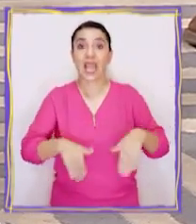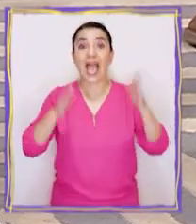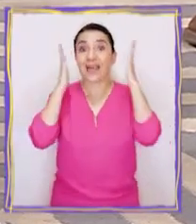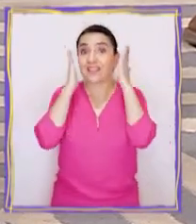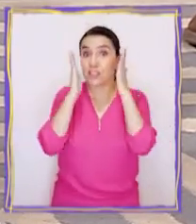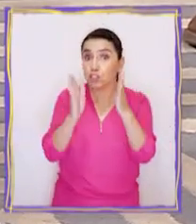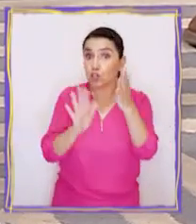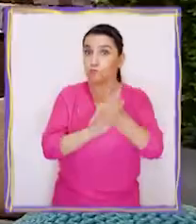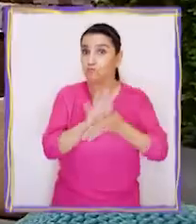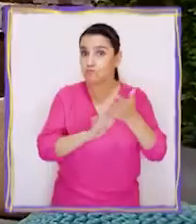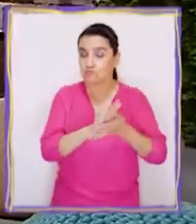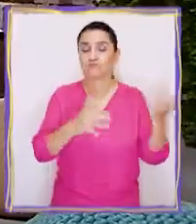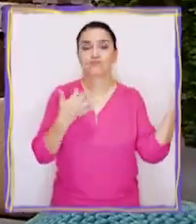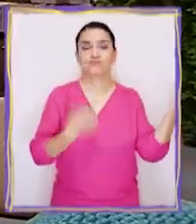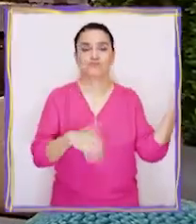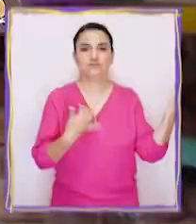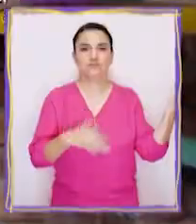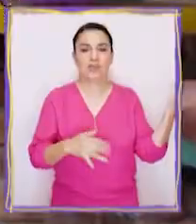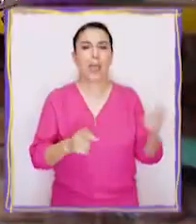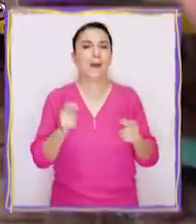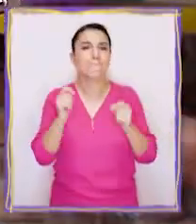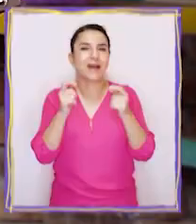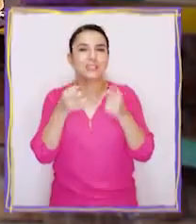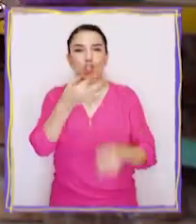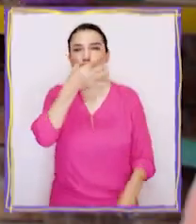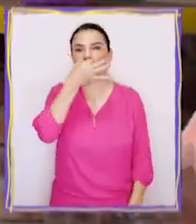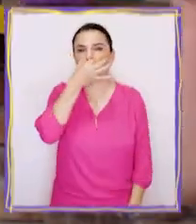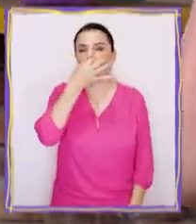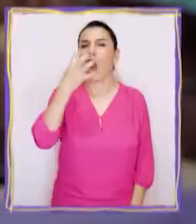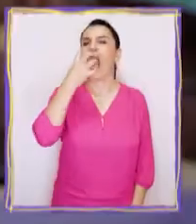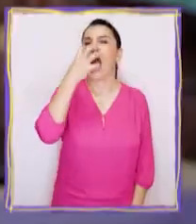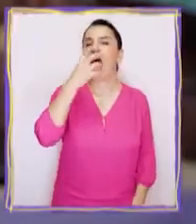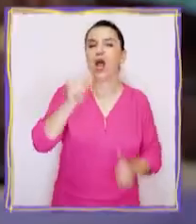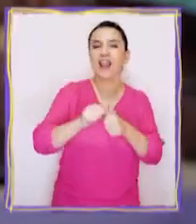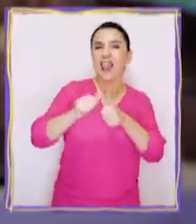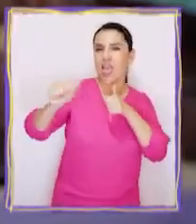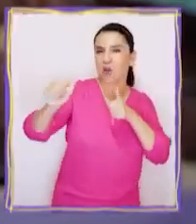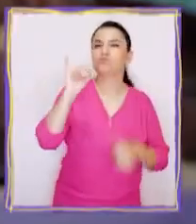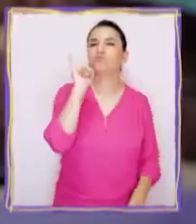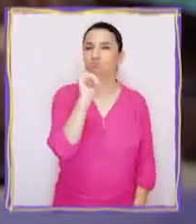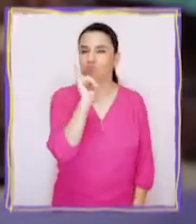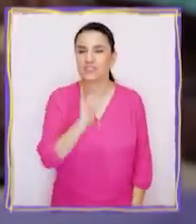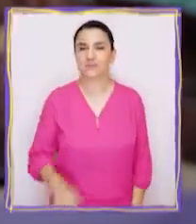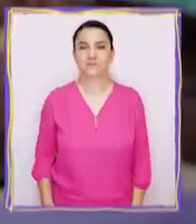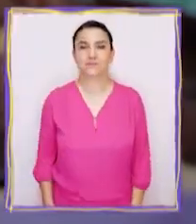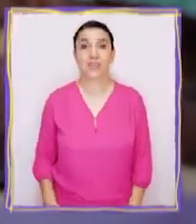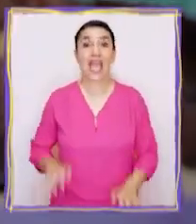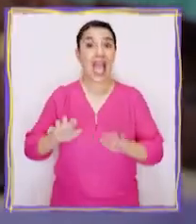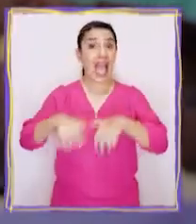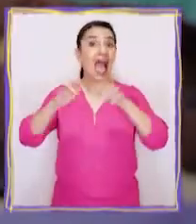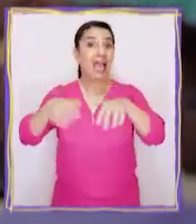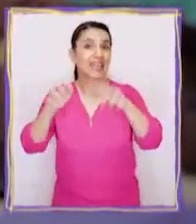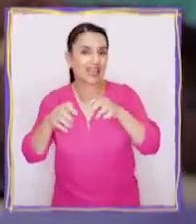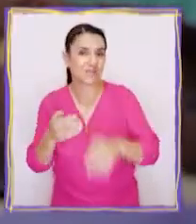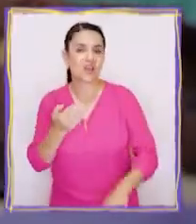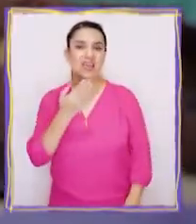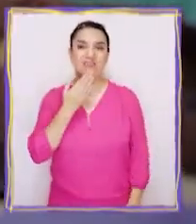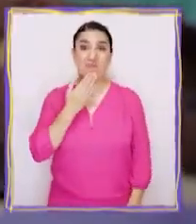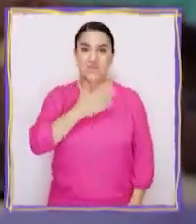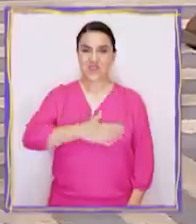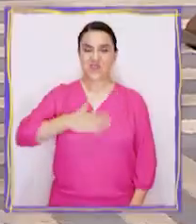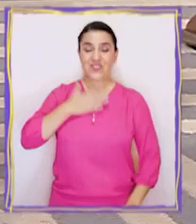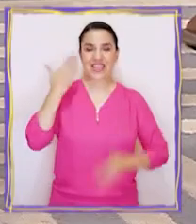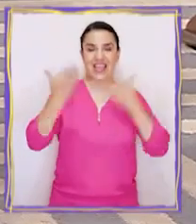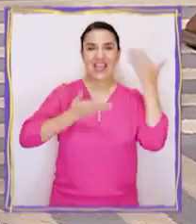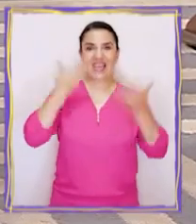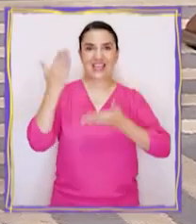Escuchen con atención. Parece el bramido de un toro a la distancia. Sí. Los animales también les